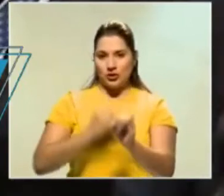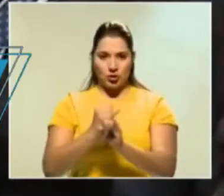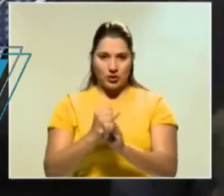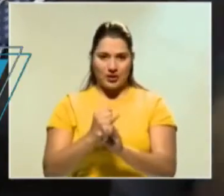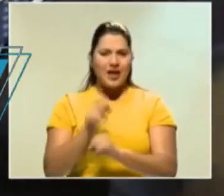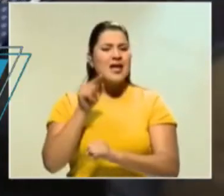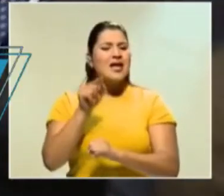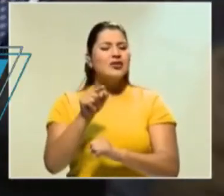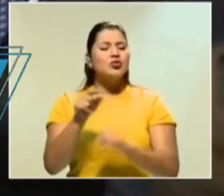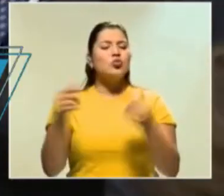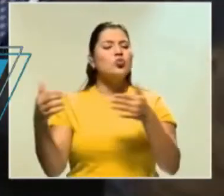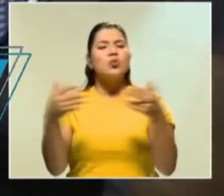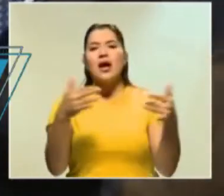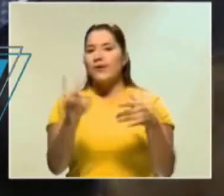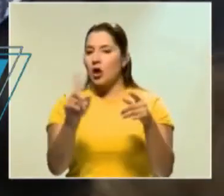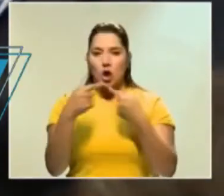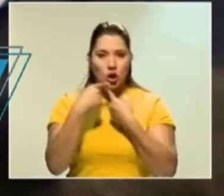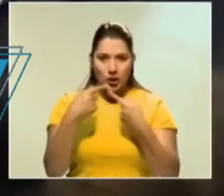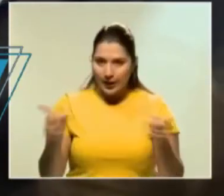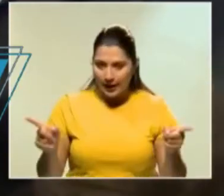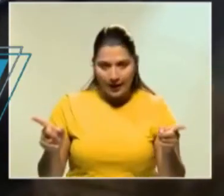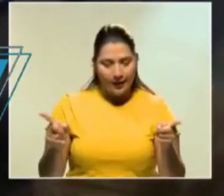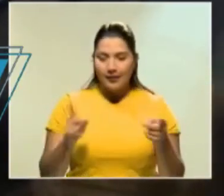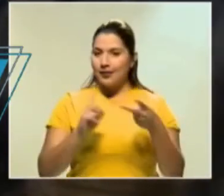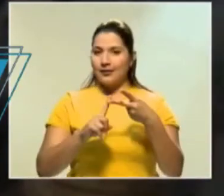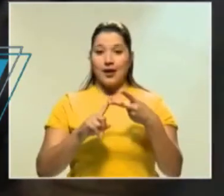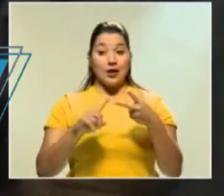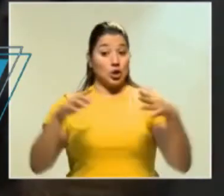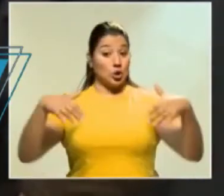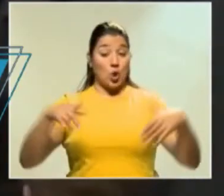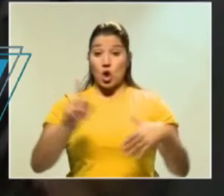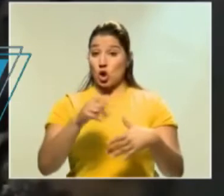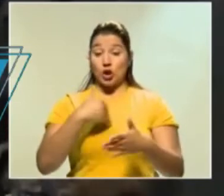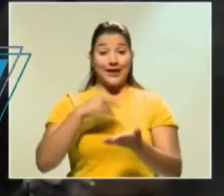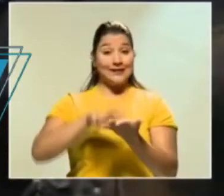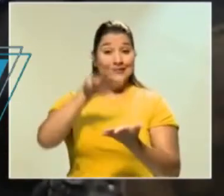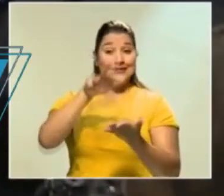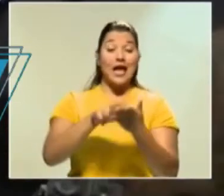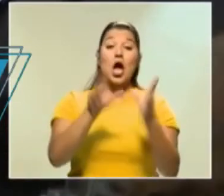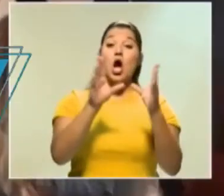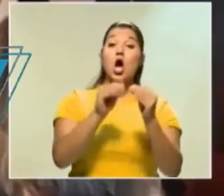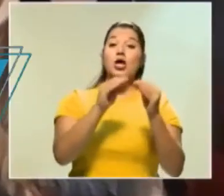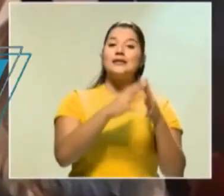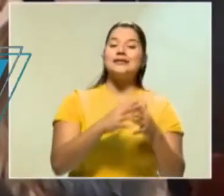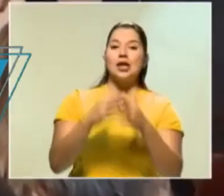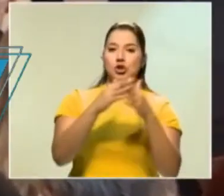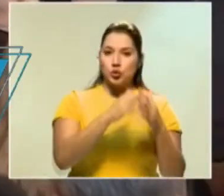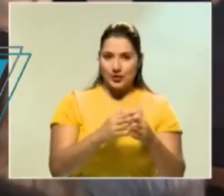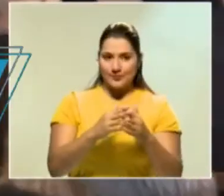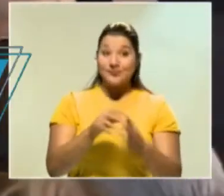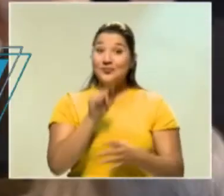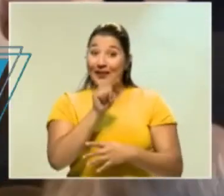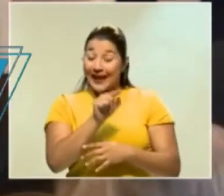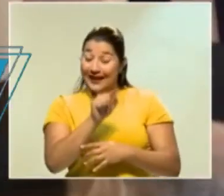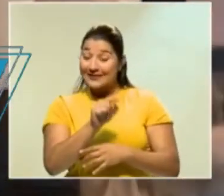guerra no declarada, no ha pasado por la aprobación del Congreso de los Estados Unidos. Este tipo de acciones deberían